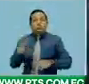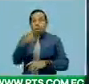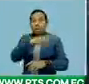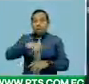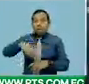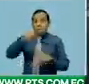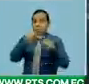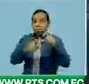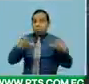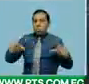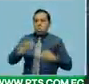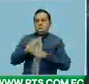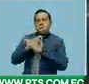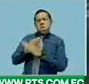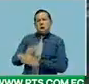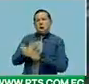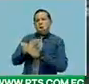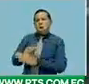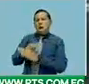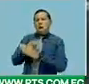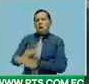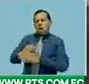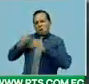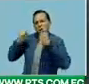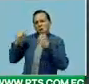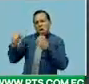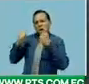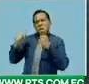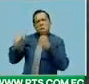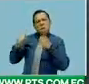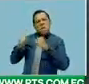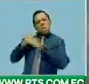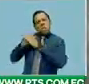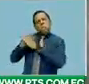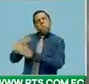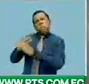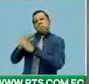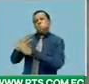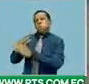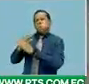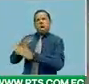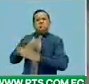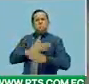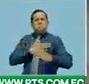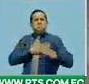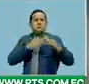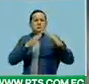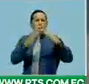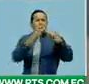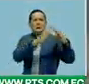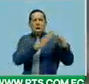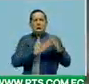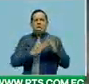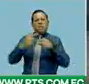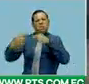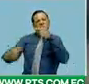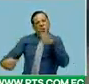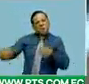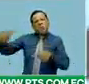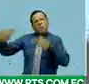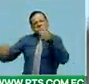ciudadanos que intentaron por todos los medios de impedir la destrucción de sus construcciones, por lo que hubo